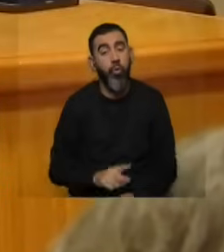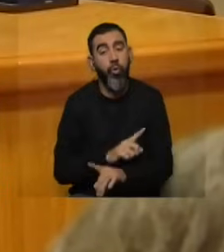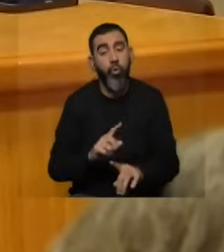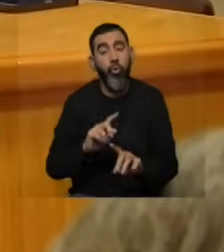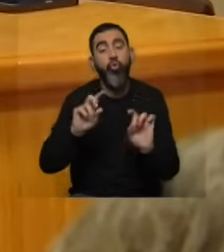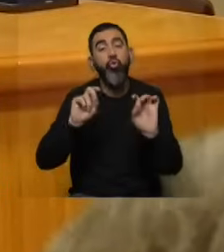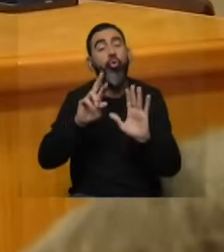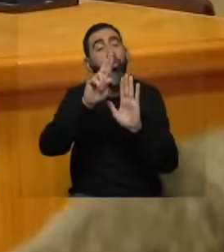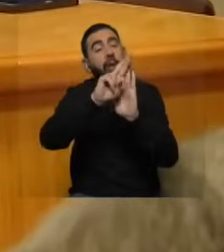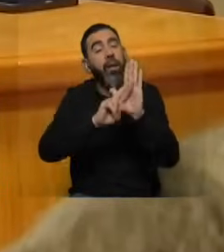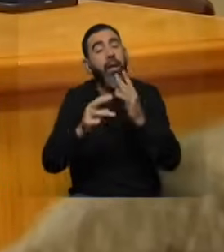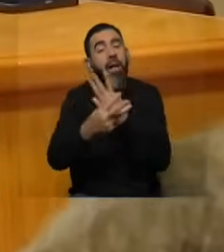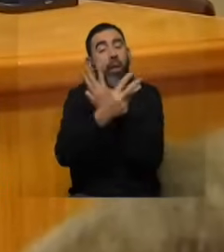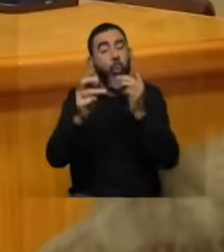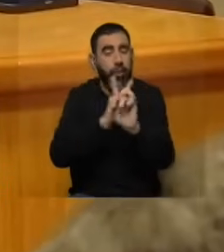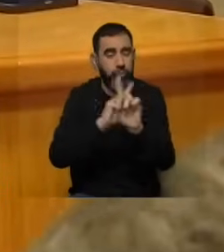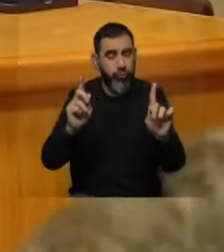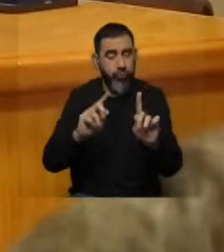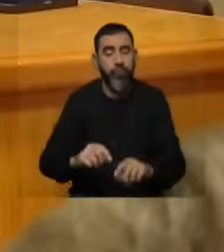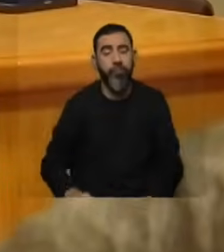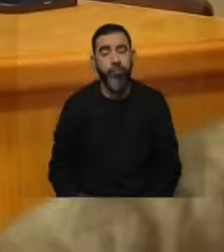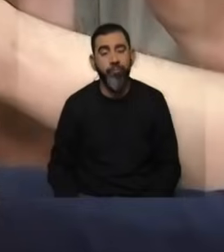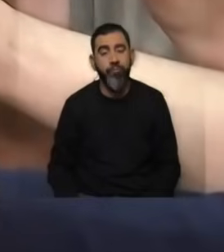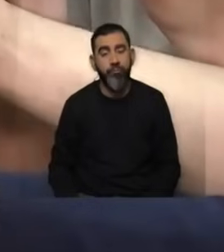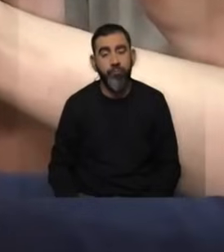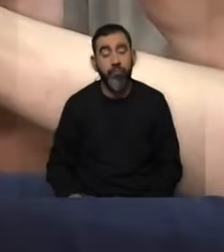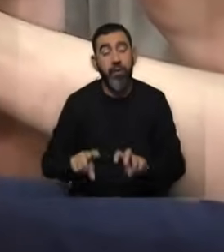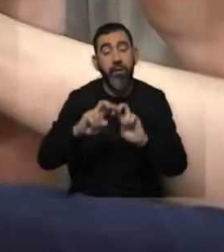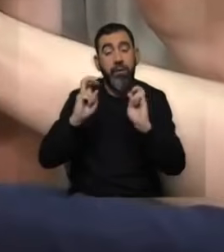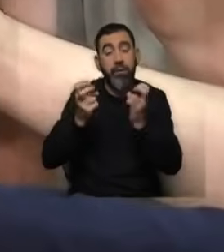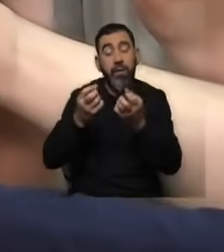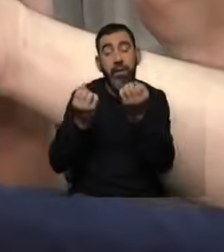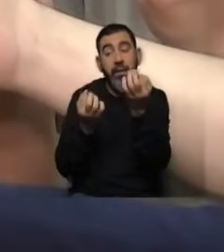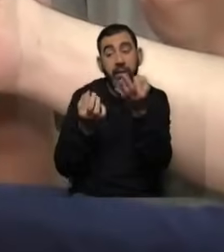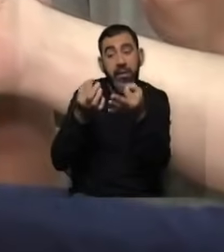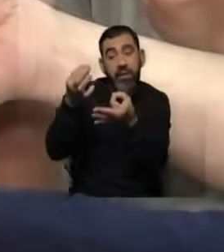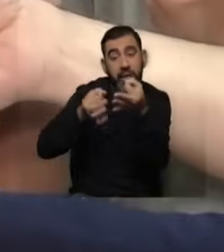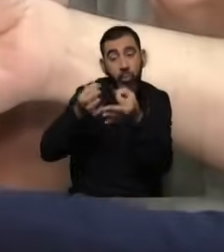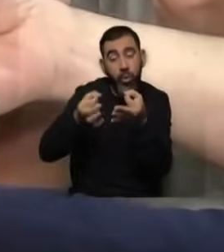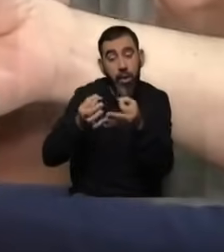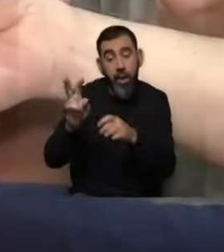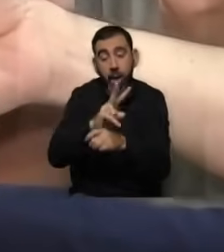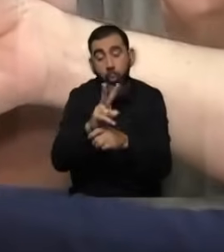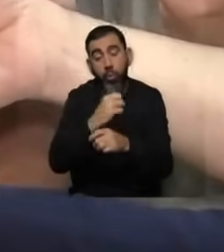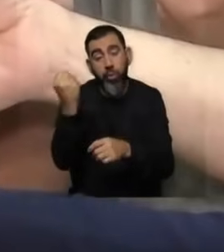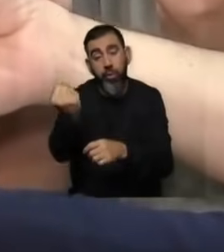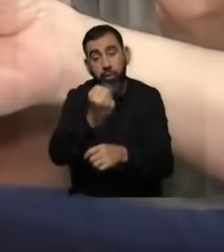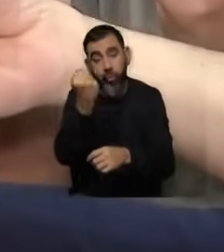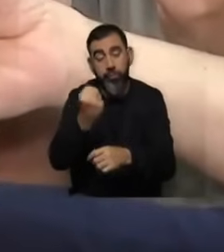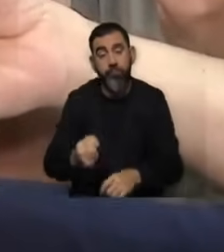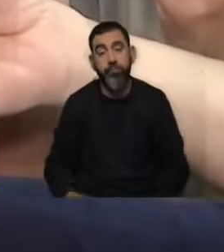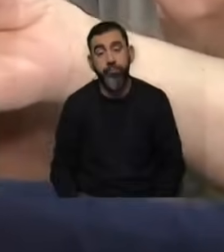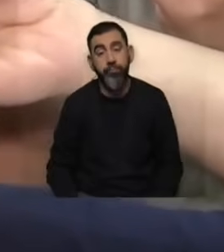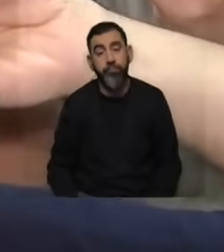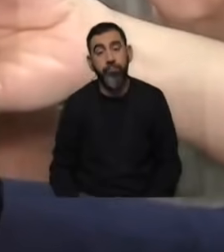regulatorias genéricas o teóricas el tener al tribunal de cuentas como como órgano auditor es muy importante porque